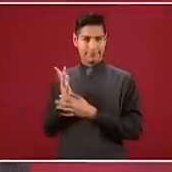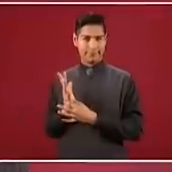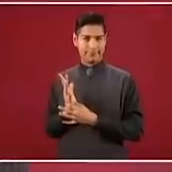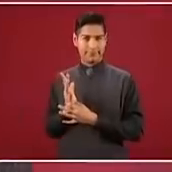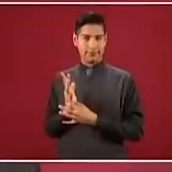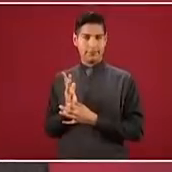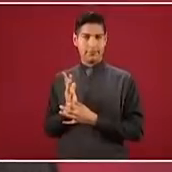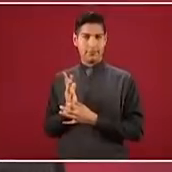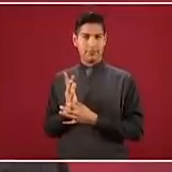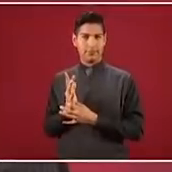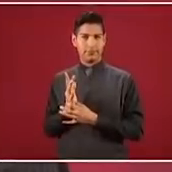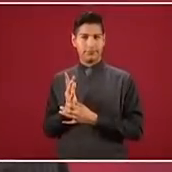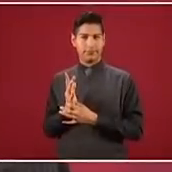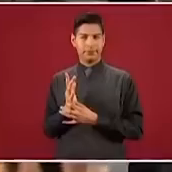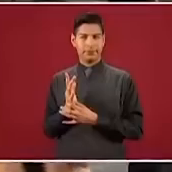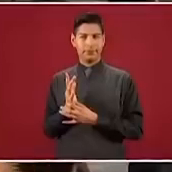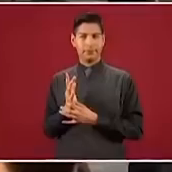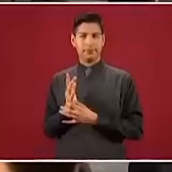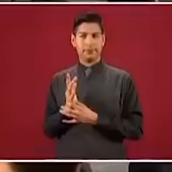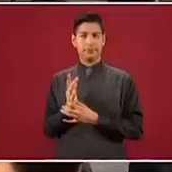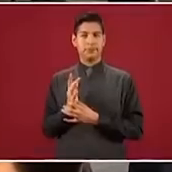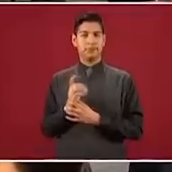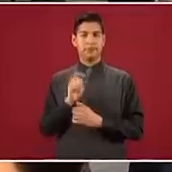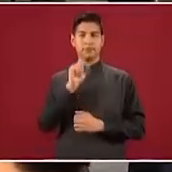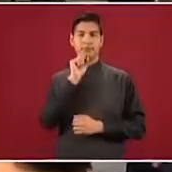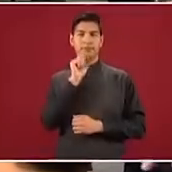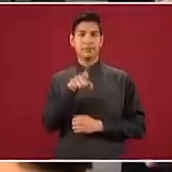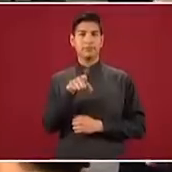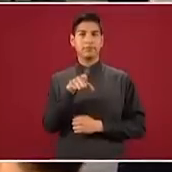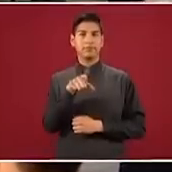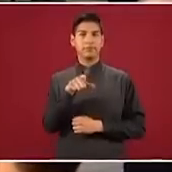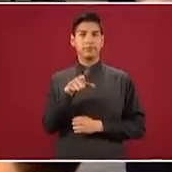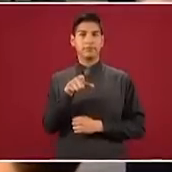de manifiesto y